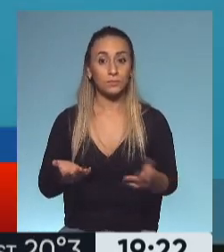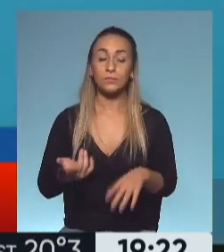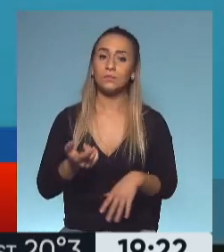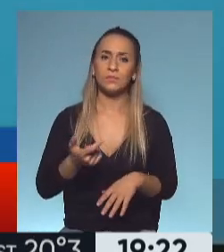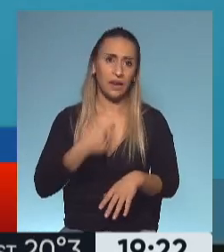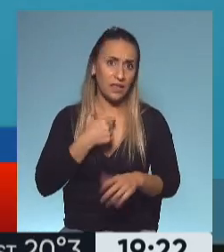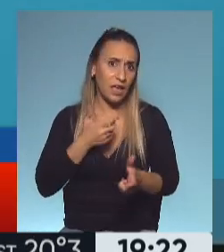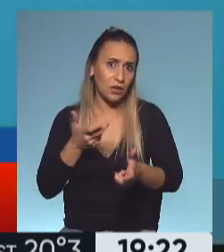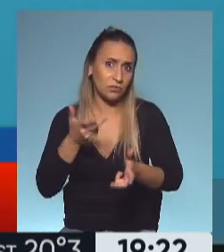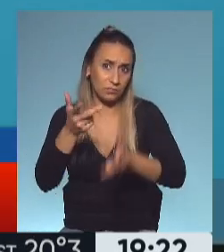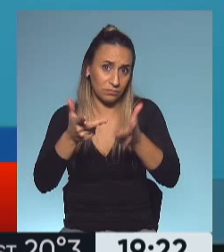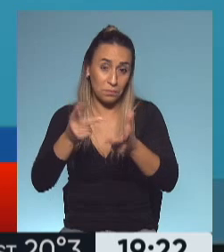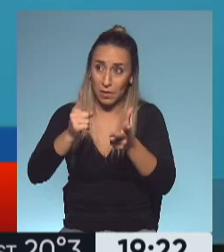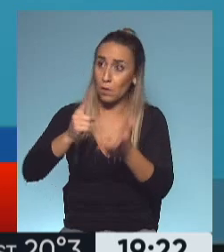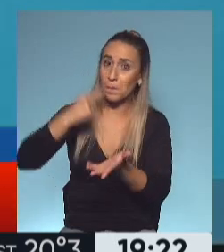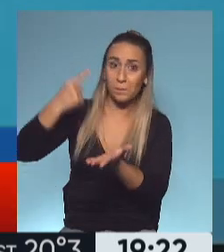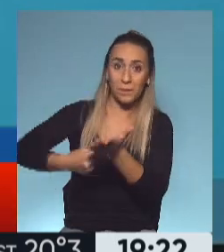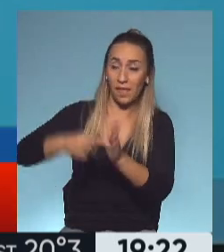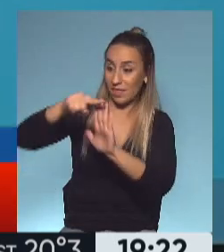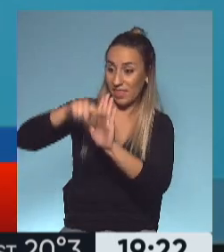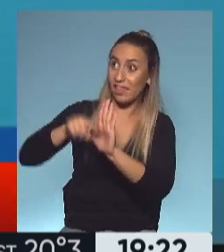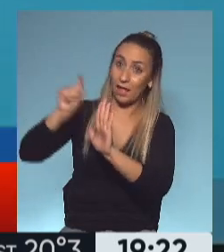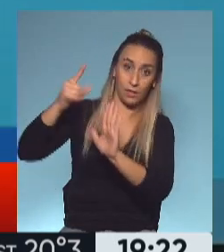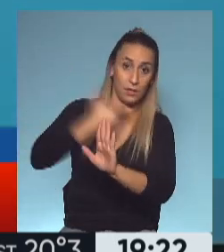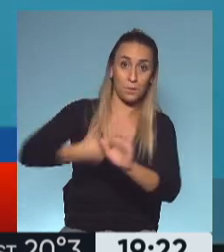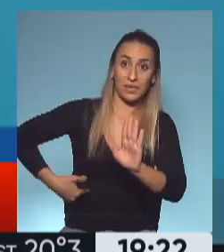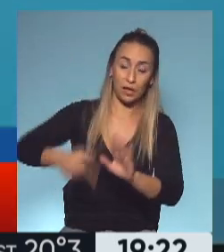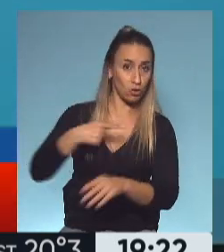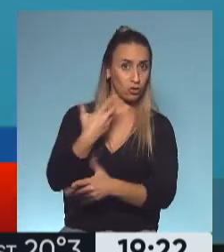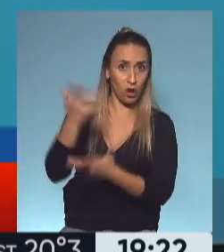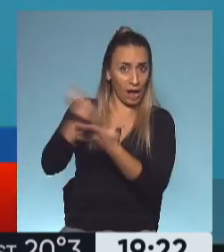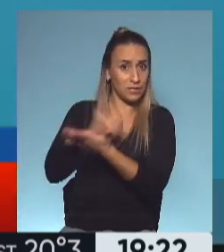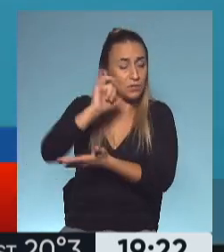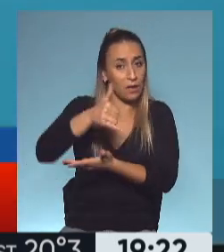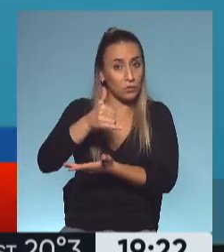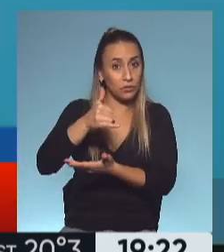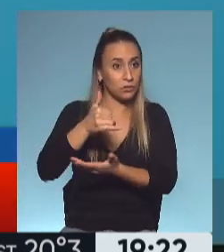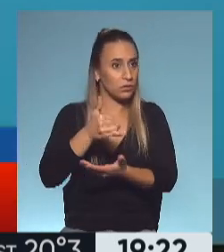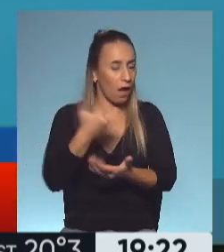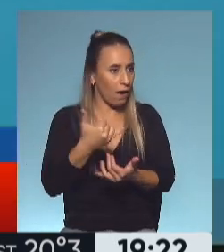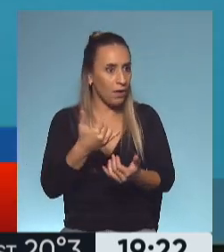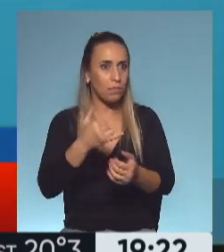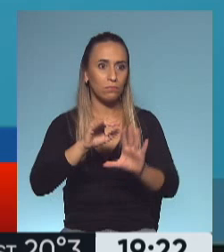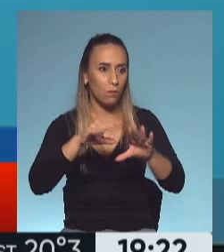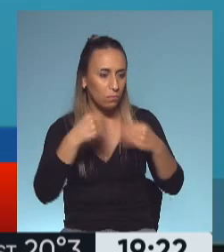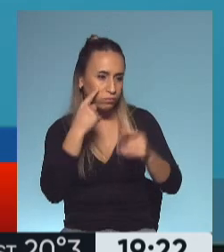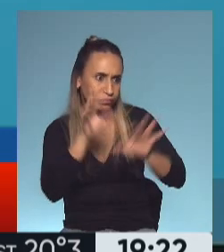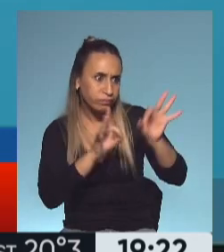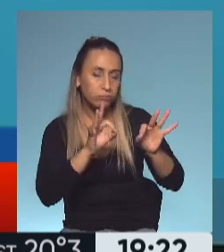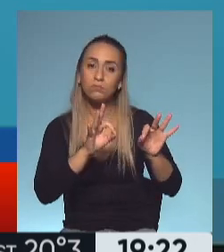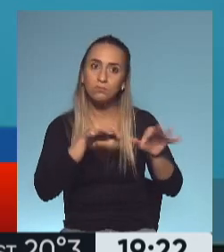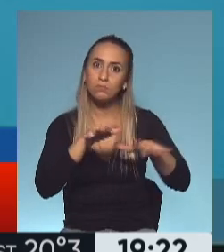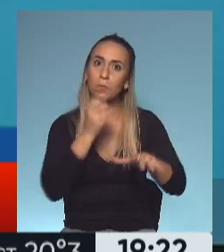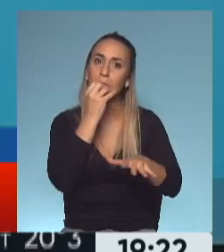las medidas que resolvió el presidente, que nosotros adoptamos, han tenido este resultado. Paró de crecer con